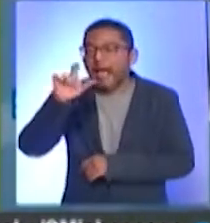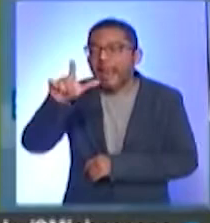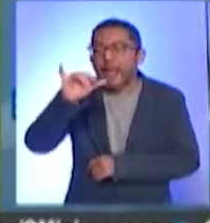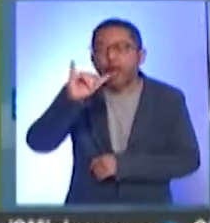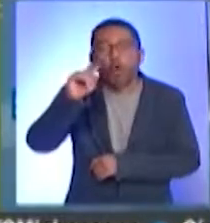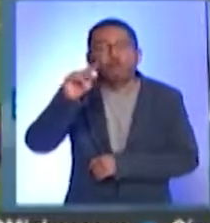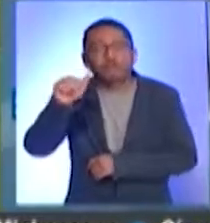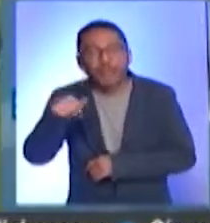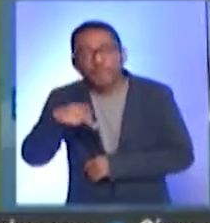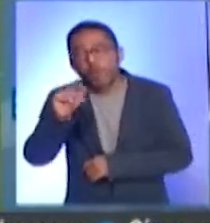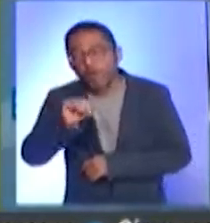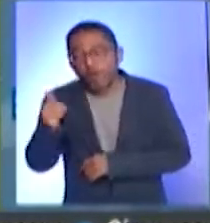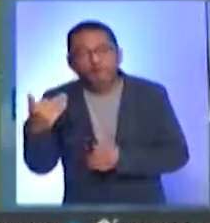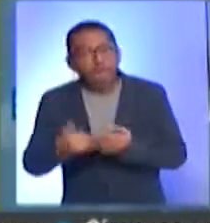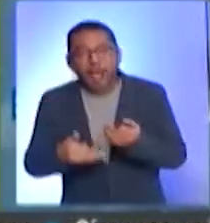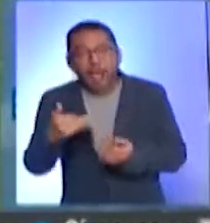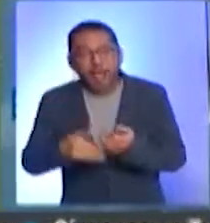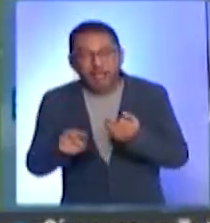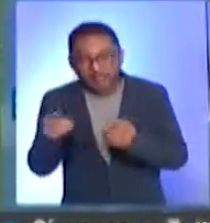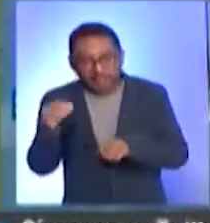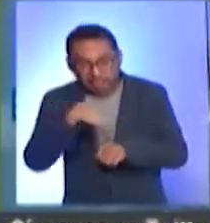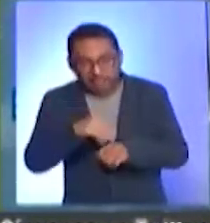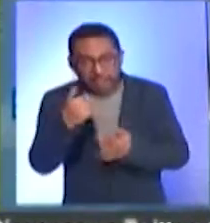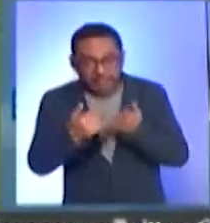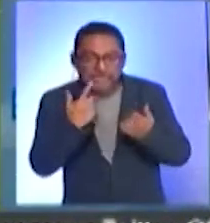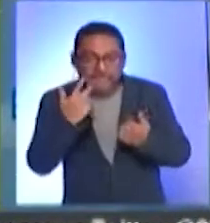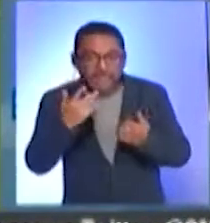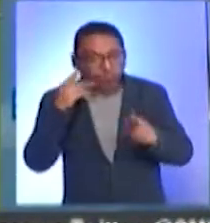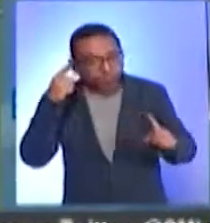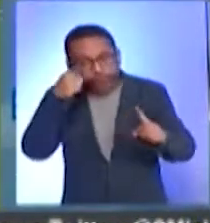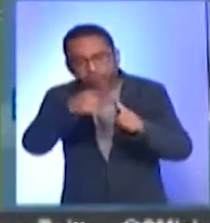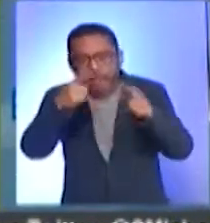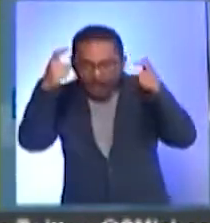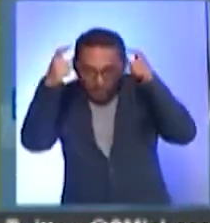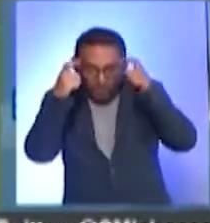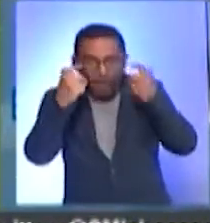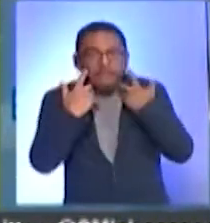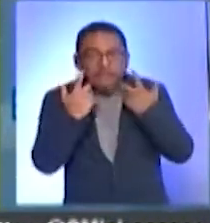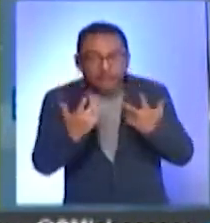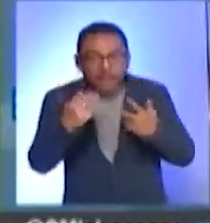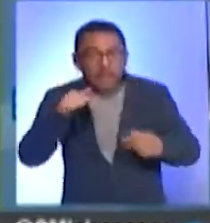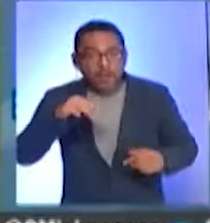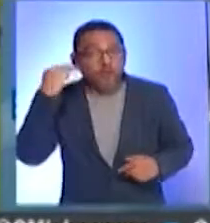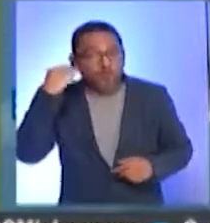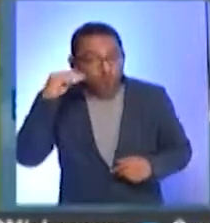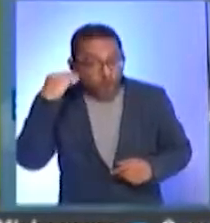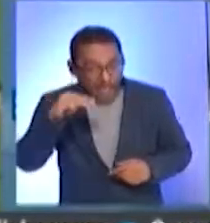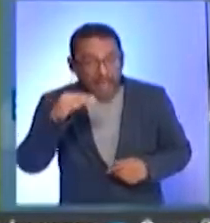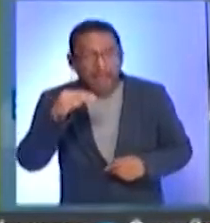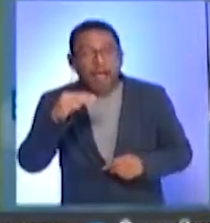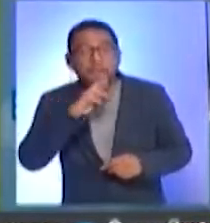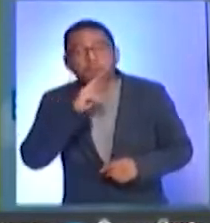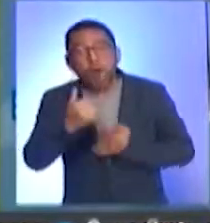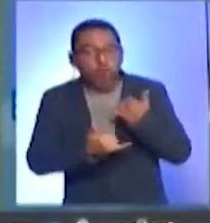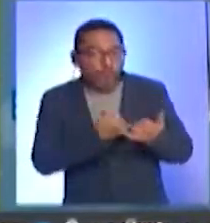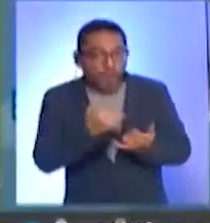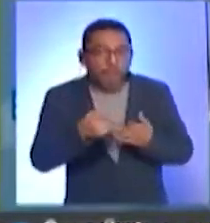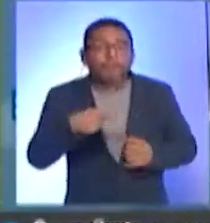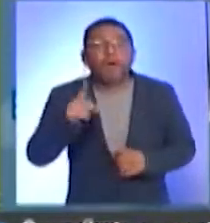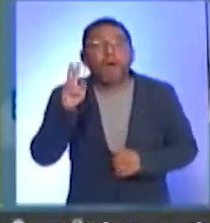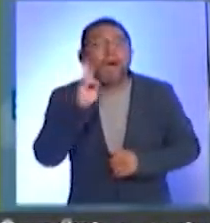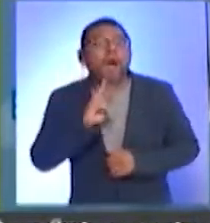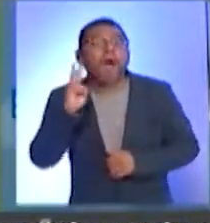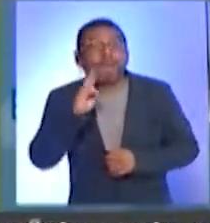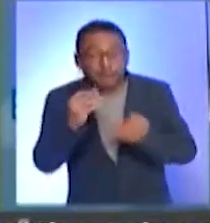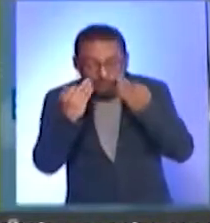en el resto falta por aportar a una escuadra que el objetivo es ser campeón en el papel morelia es favorito en este compromiso pero en falta se demuestra